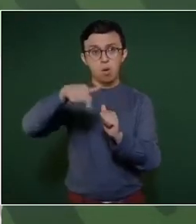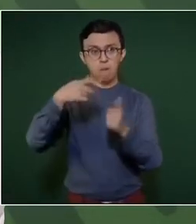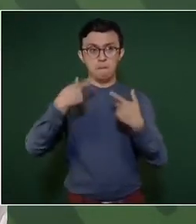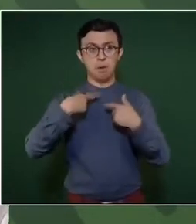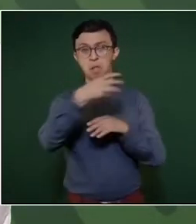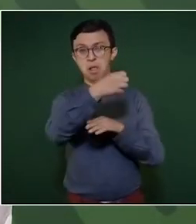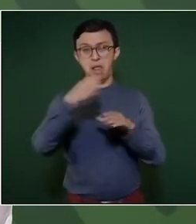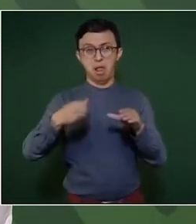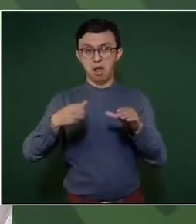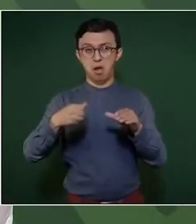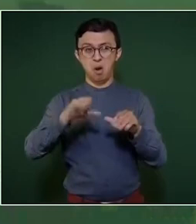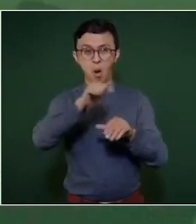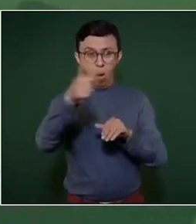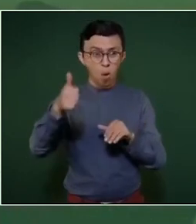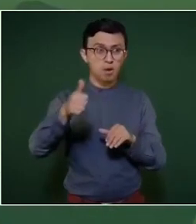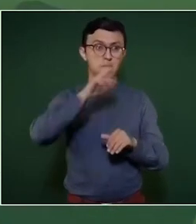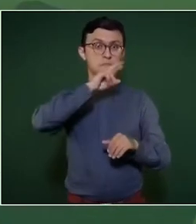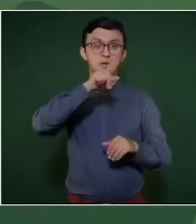relevo,